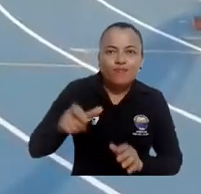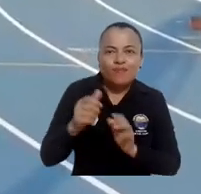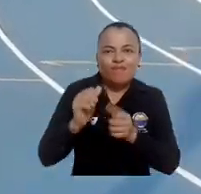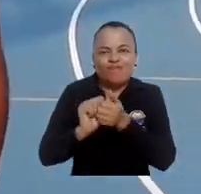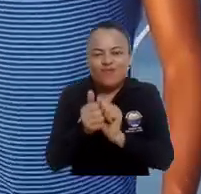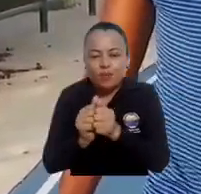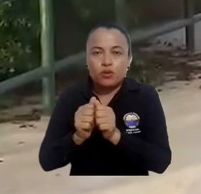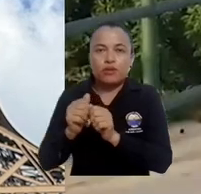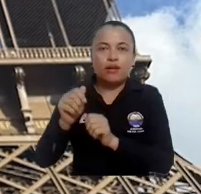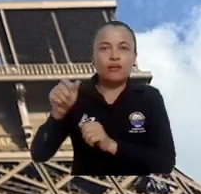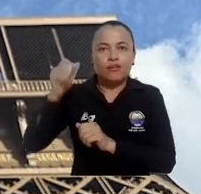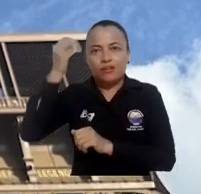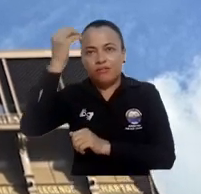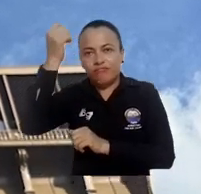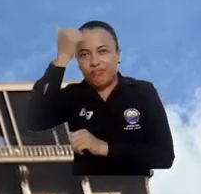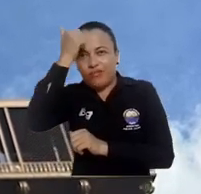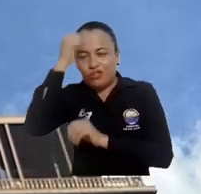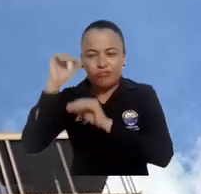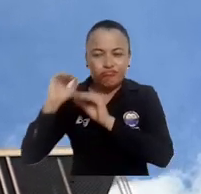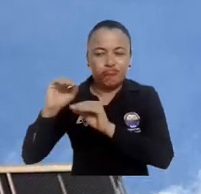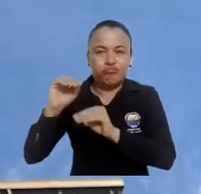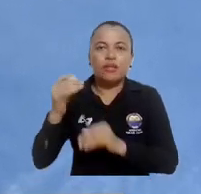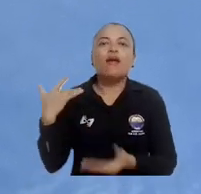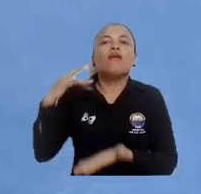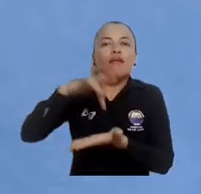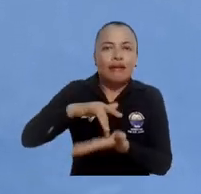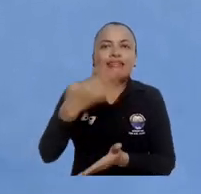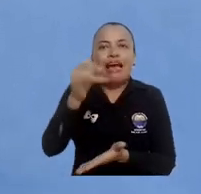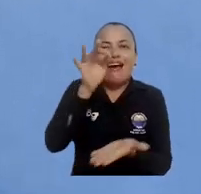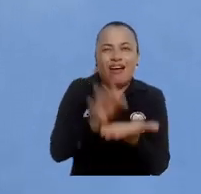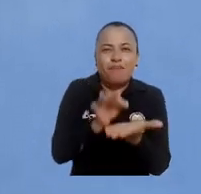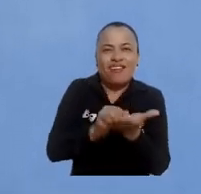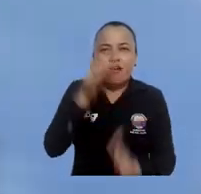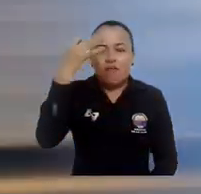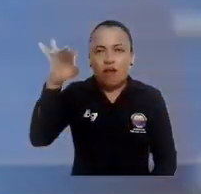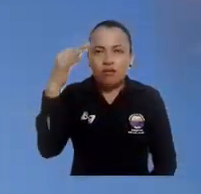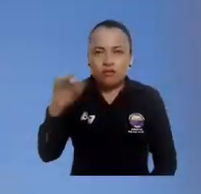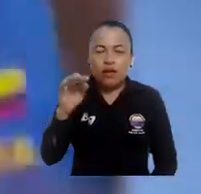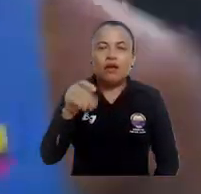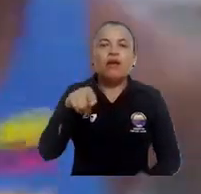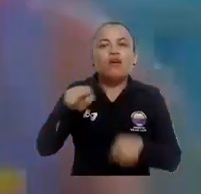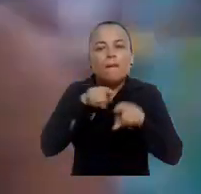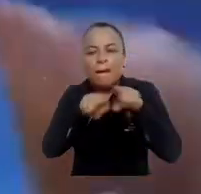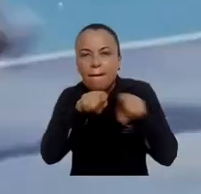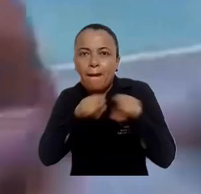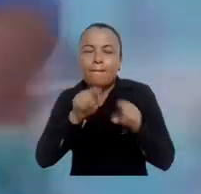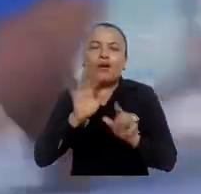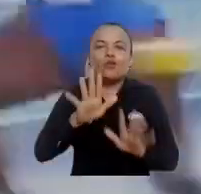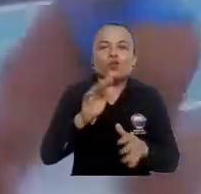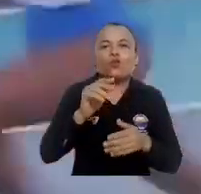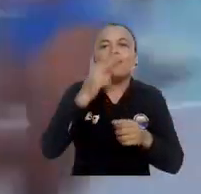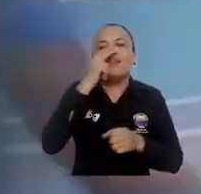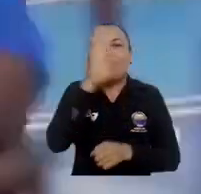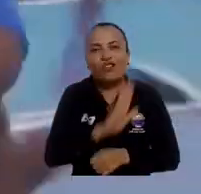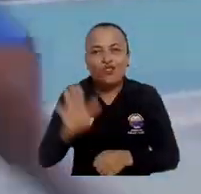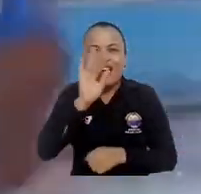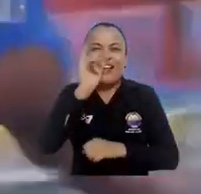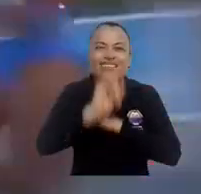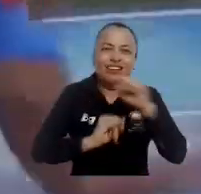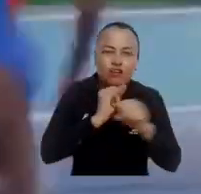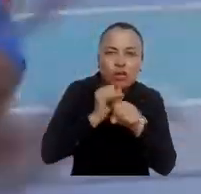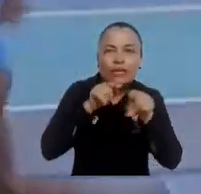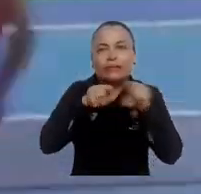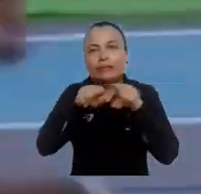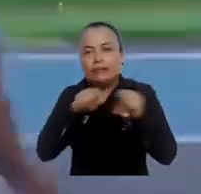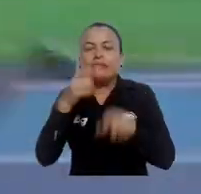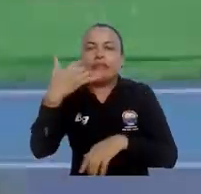Los atletas y el entrenador ya se encuentran en la capital de Francia, luego de participar en las diferentes competencias del ciclo olímpico a nivel nacional